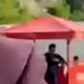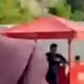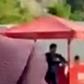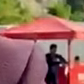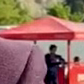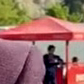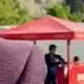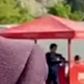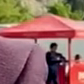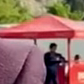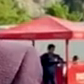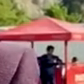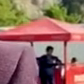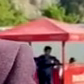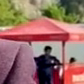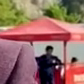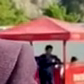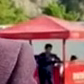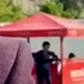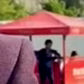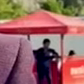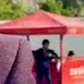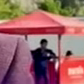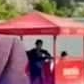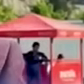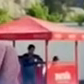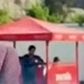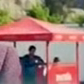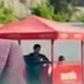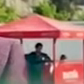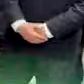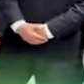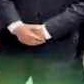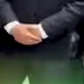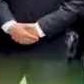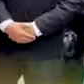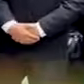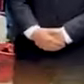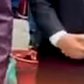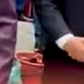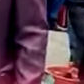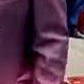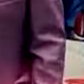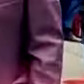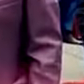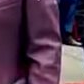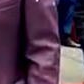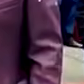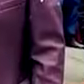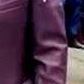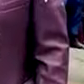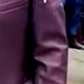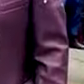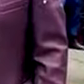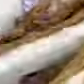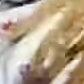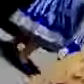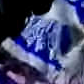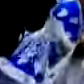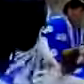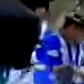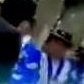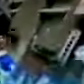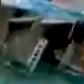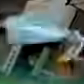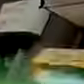Nuestro lema es hermanos Cardoso, hermanos de hermandad y hermanos con nuestros fraternos, con nuestros compadres. Y